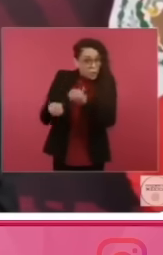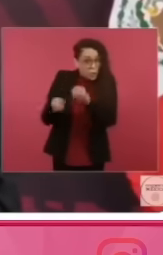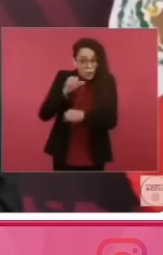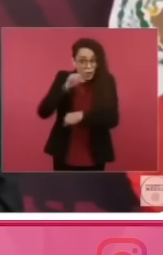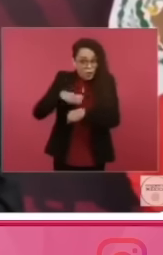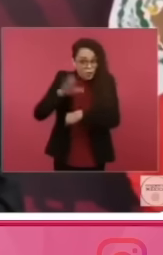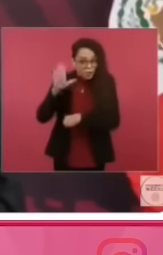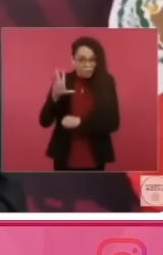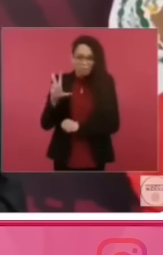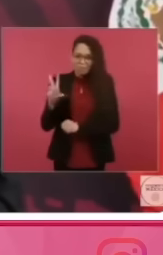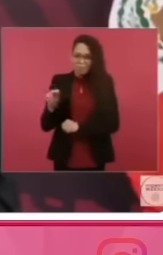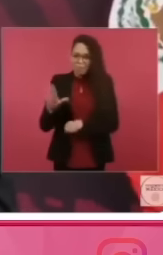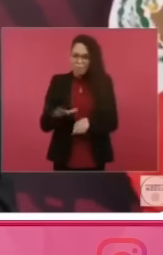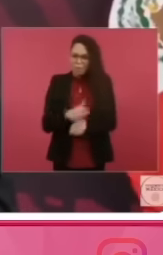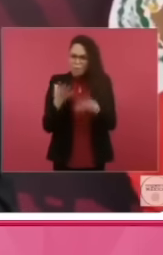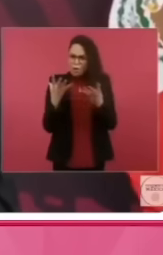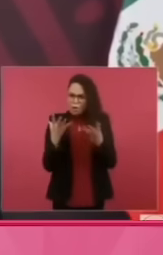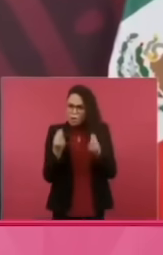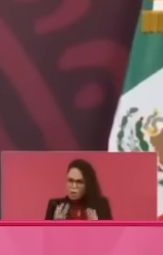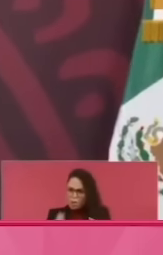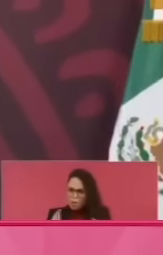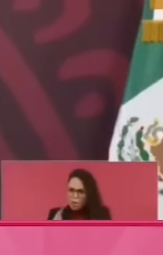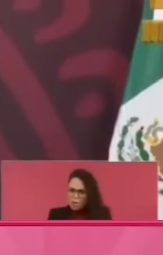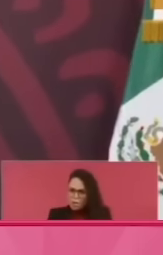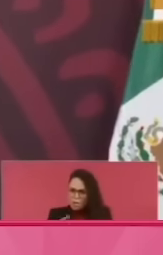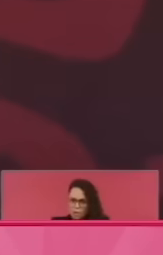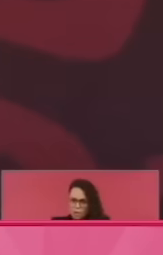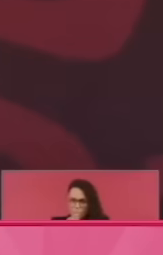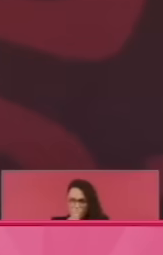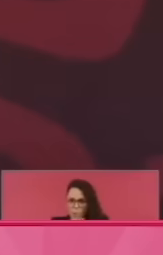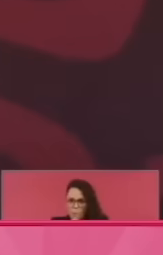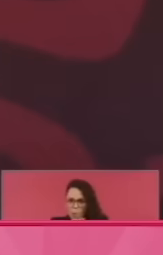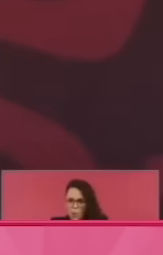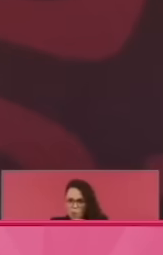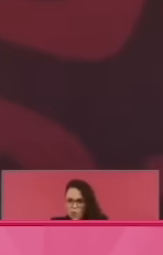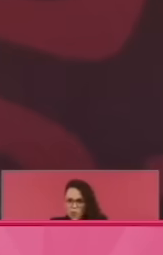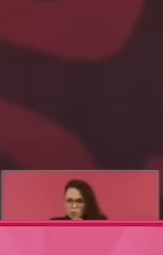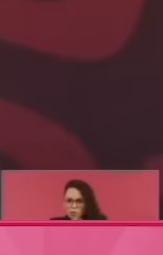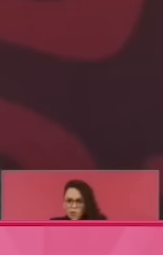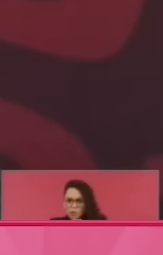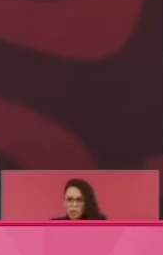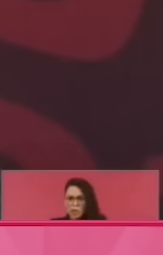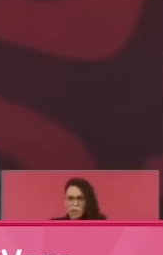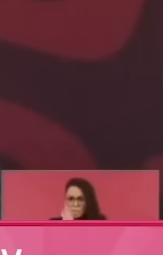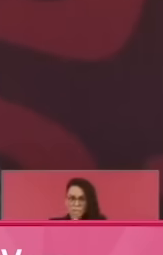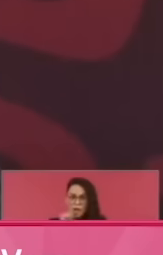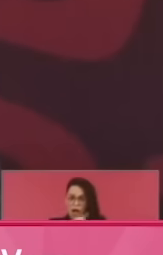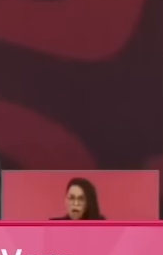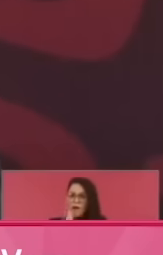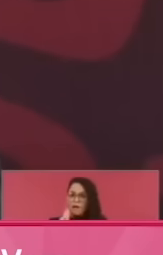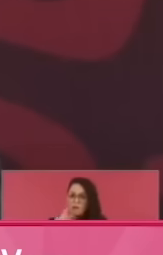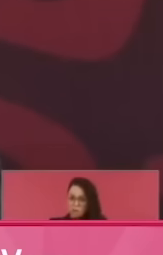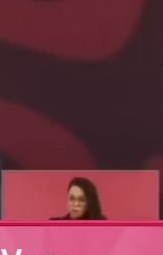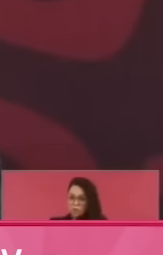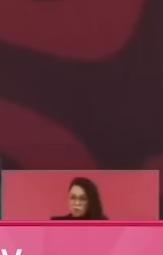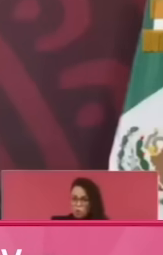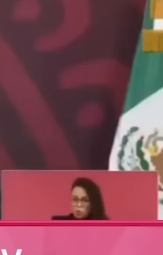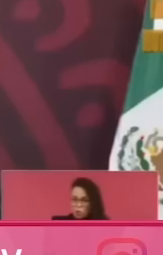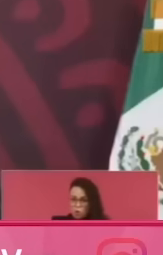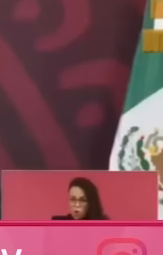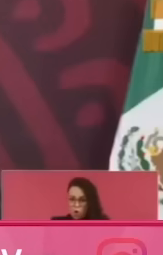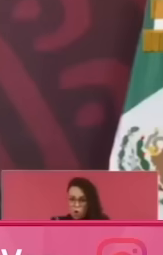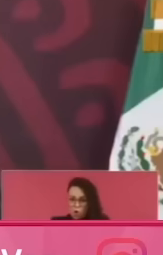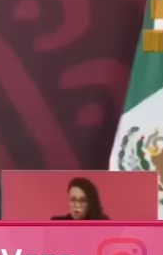Y bueno, pues así lo anunció el presidente Andrés Manuel López Obrador, que la ley de amnistía podría